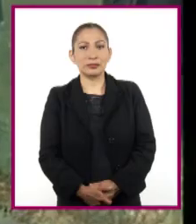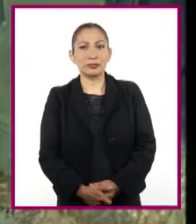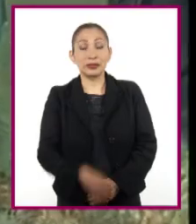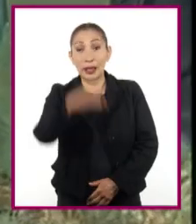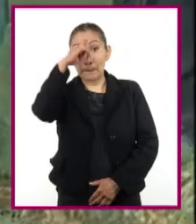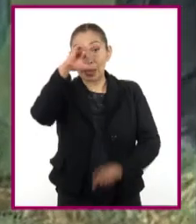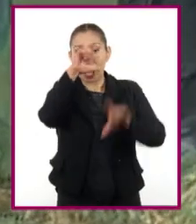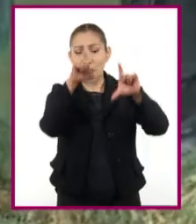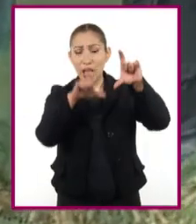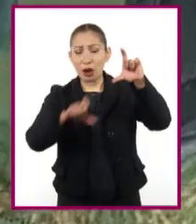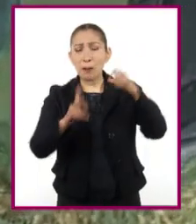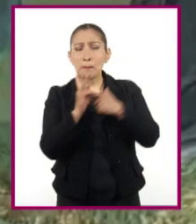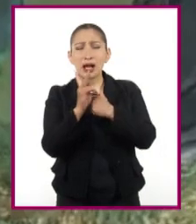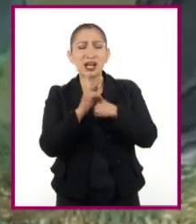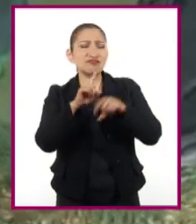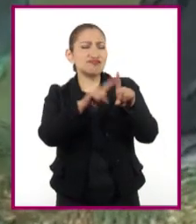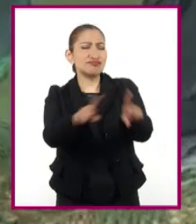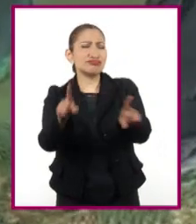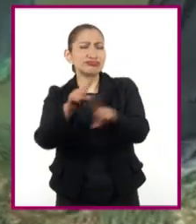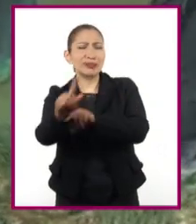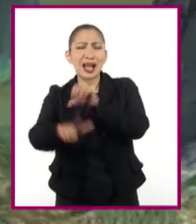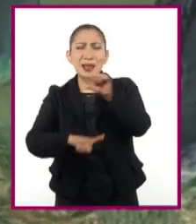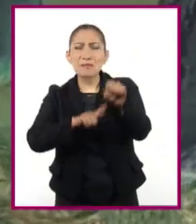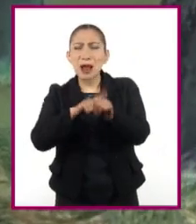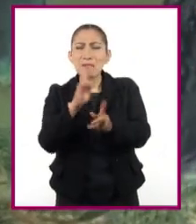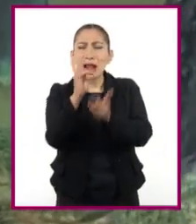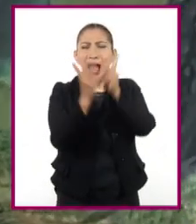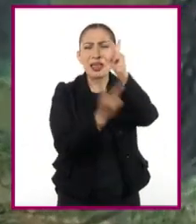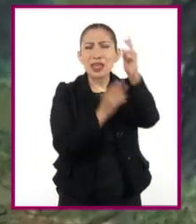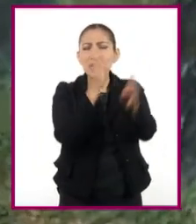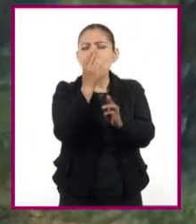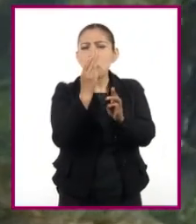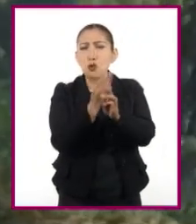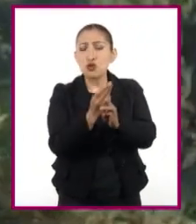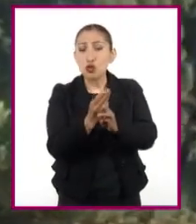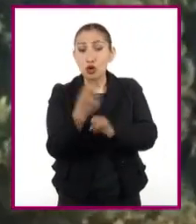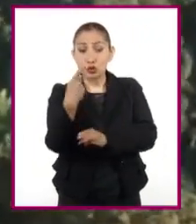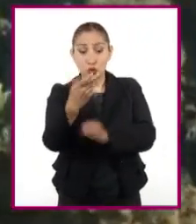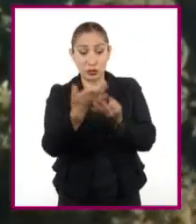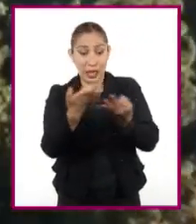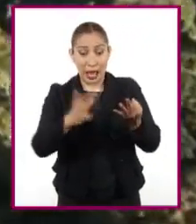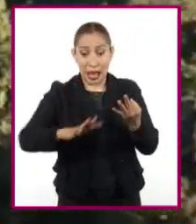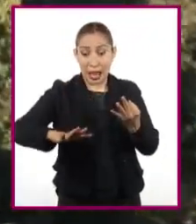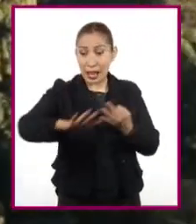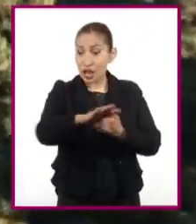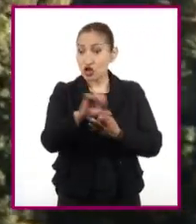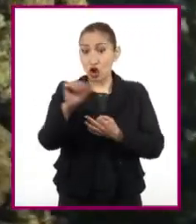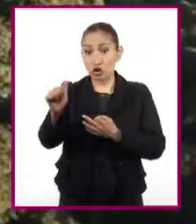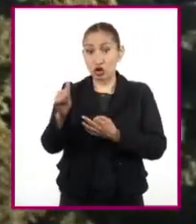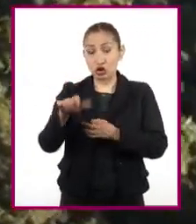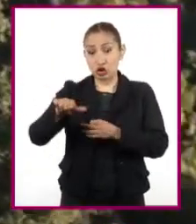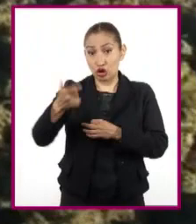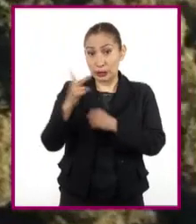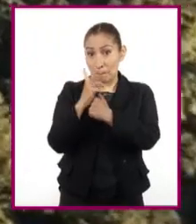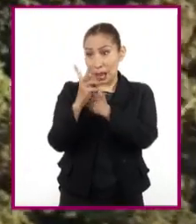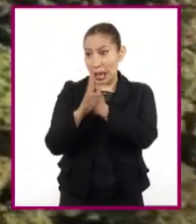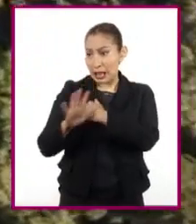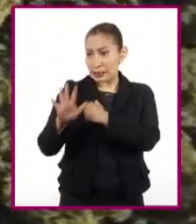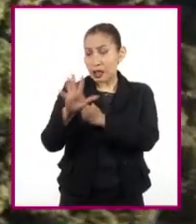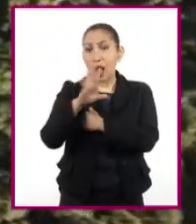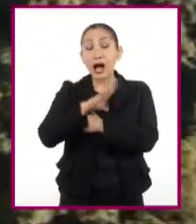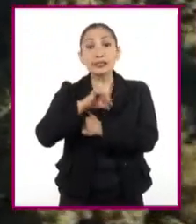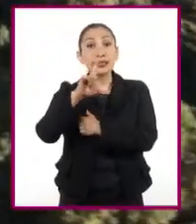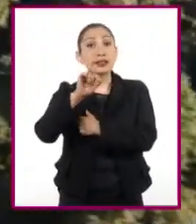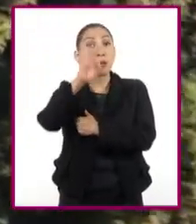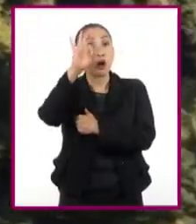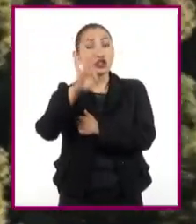México es uno de los países con mayor diversidad biológica del planeta. En su territorio y el de otras 12 naciones, existe